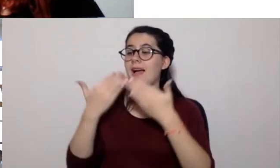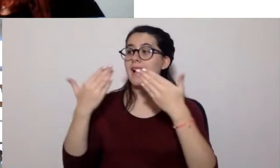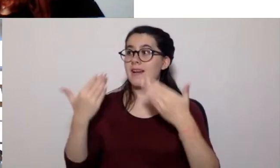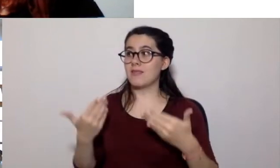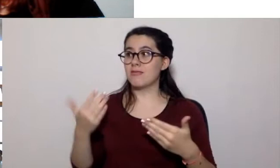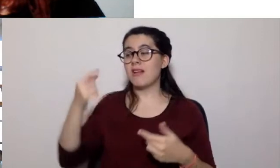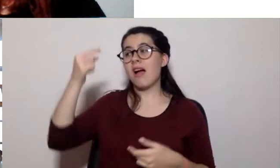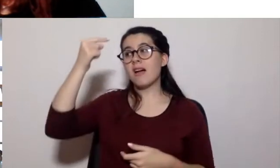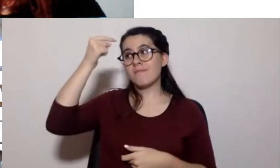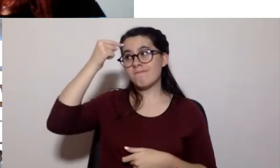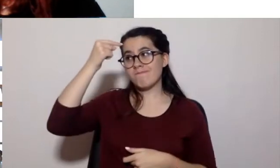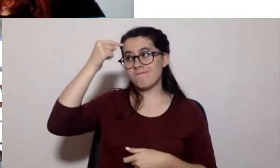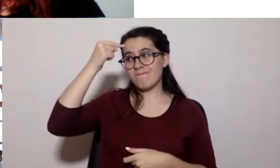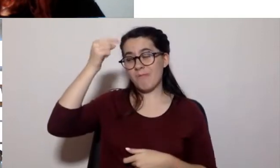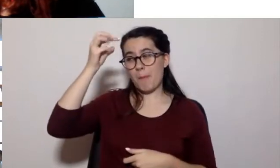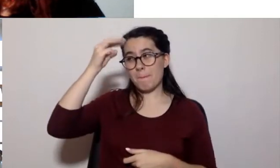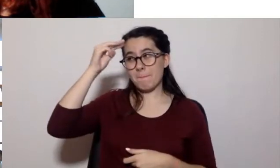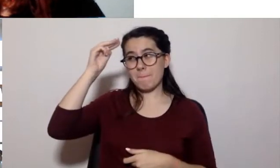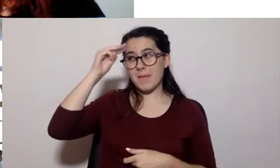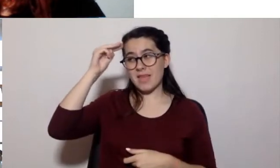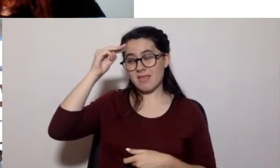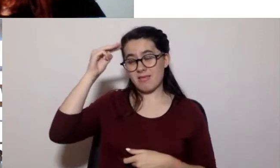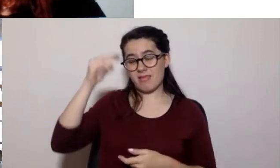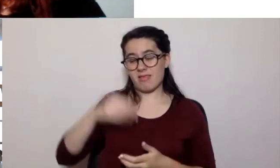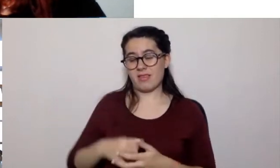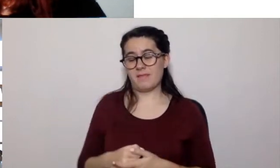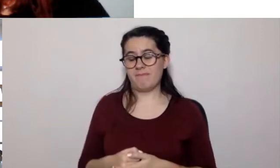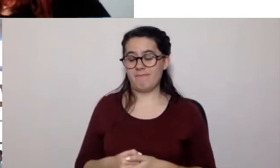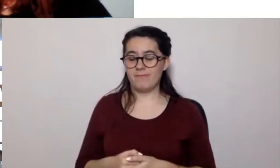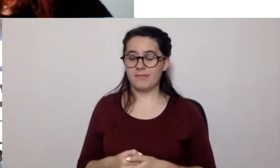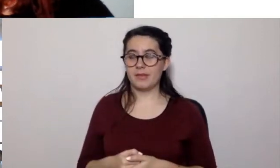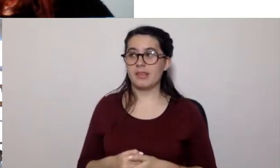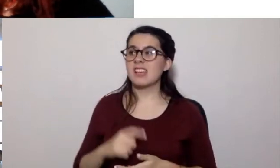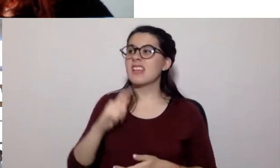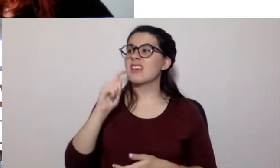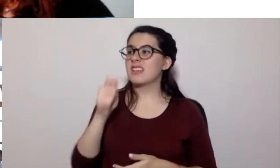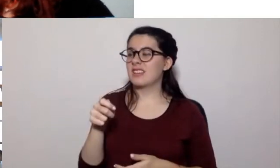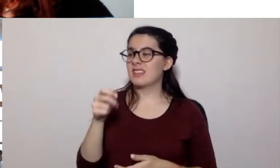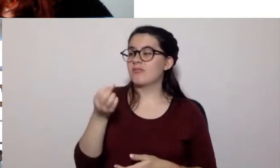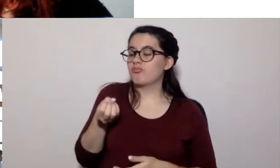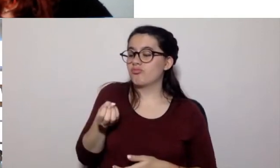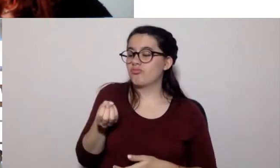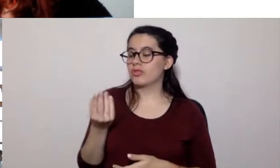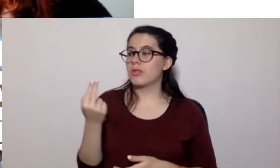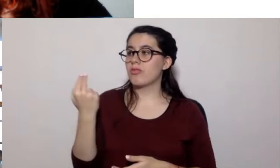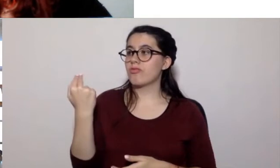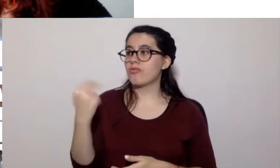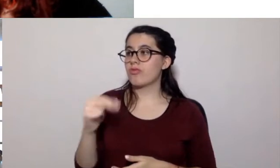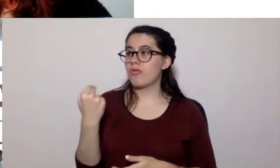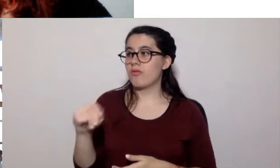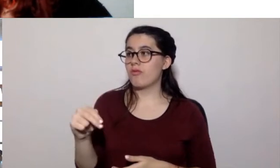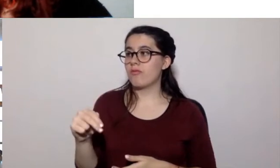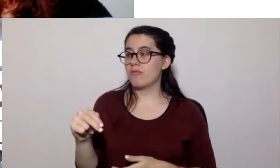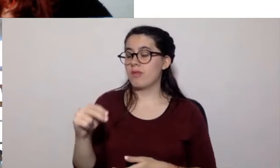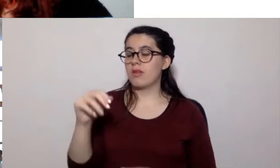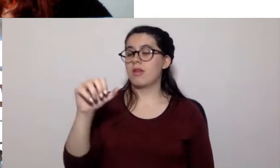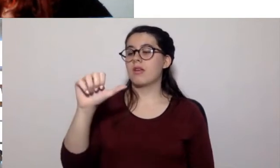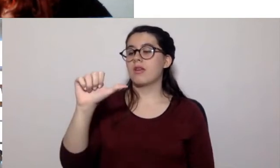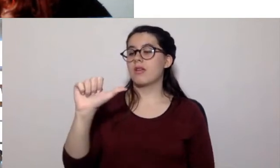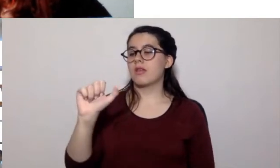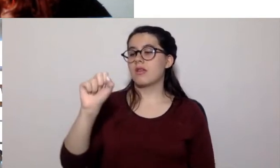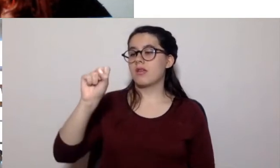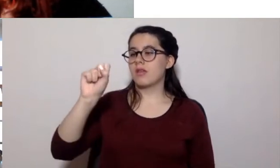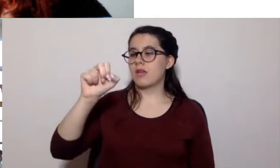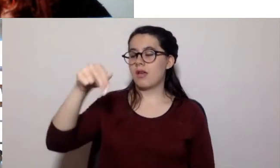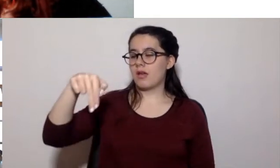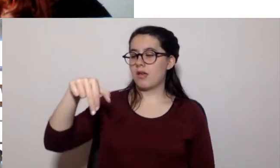Al síntoma mental, que eso nosotros denominamos como ansiedad. Es esta preocupación